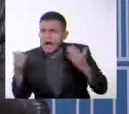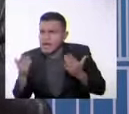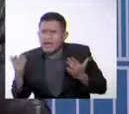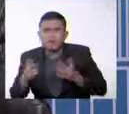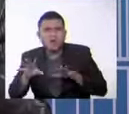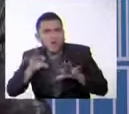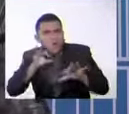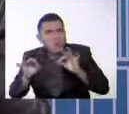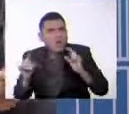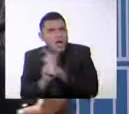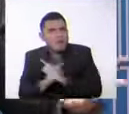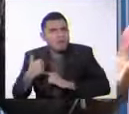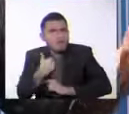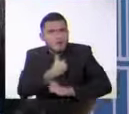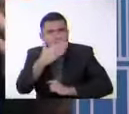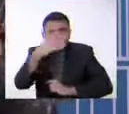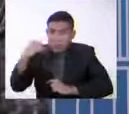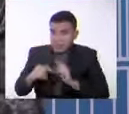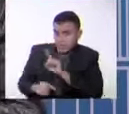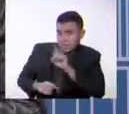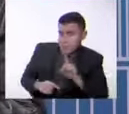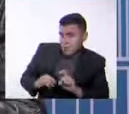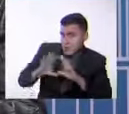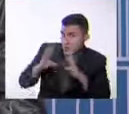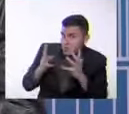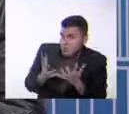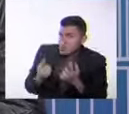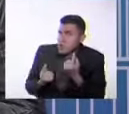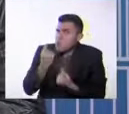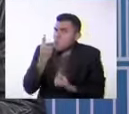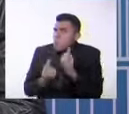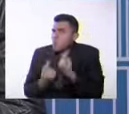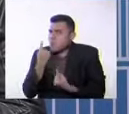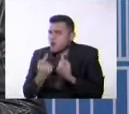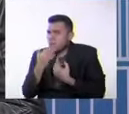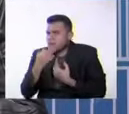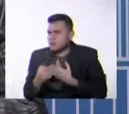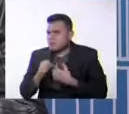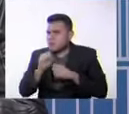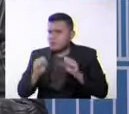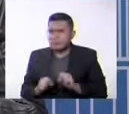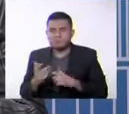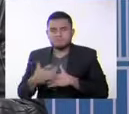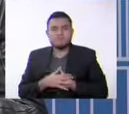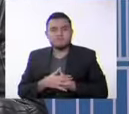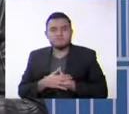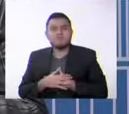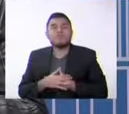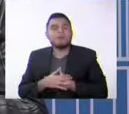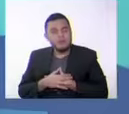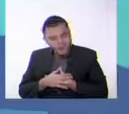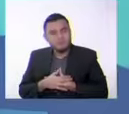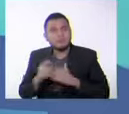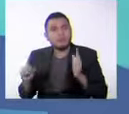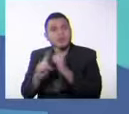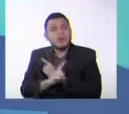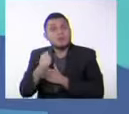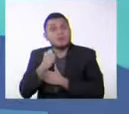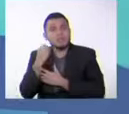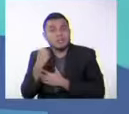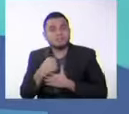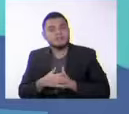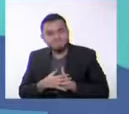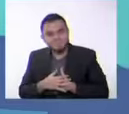cambio tanto en nuestro país como en el mundo entero? ¿Cuáles podríamos mencionar? Uno de los cambios importantes